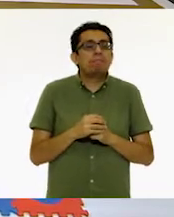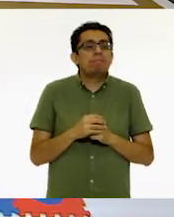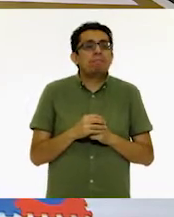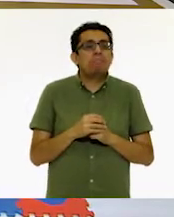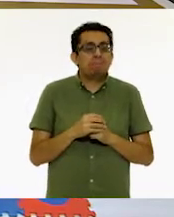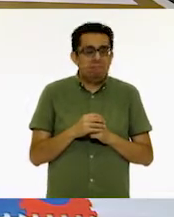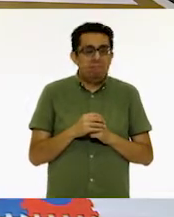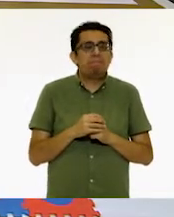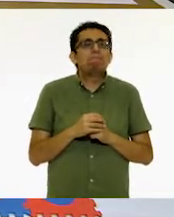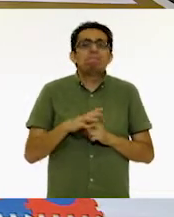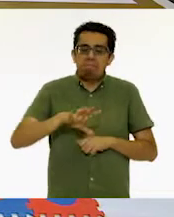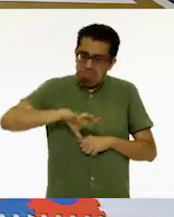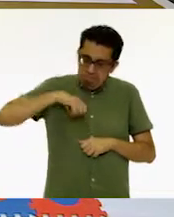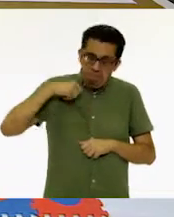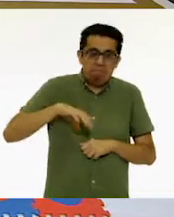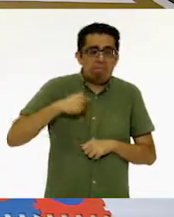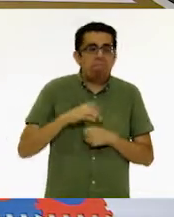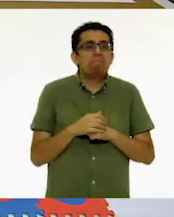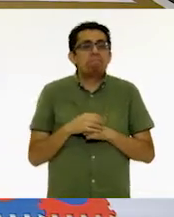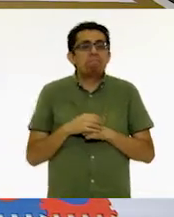Va, una. Listo. Dos, tres.